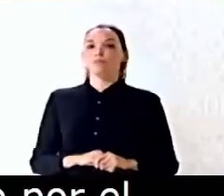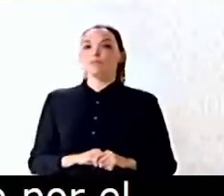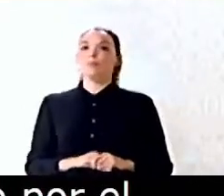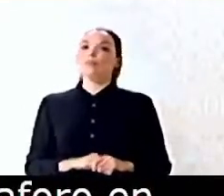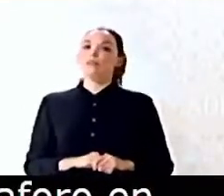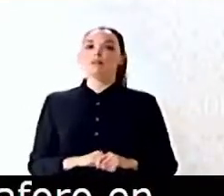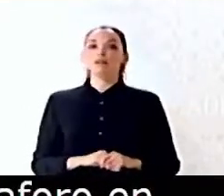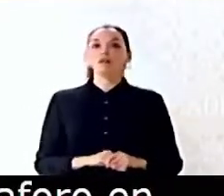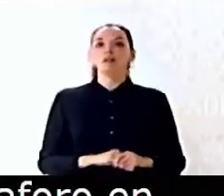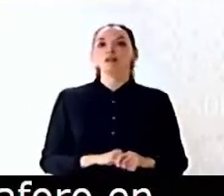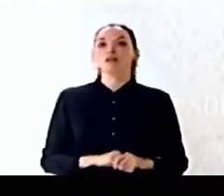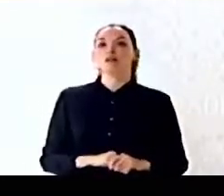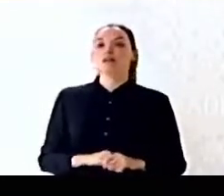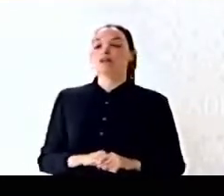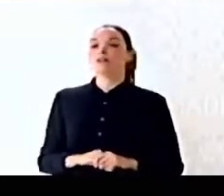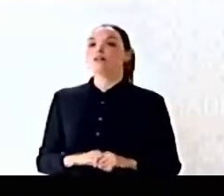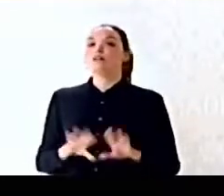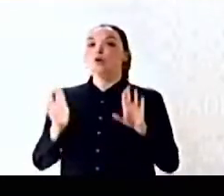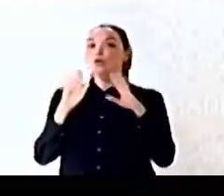Los congresos,